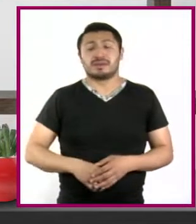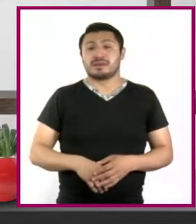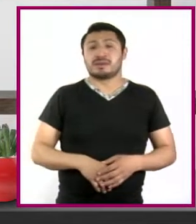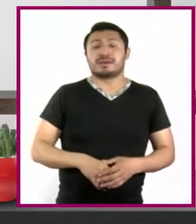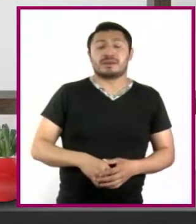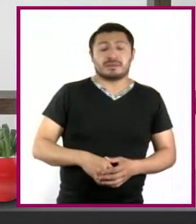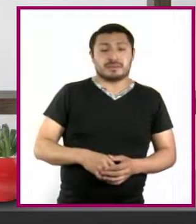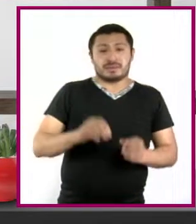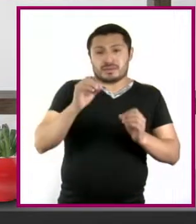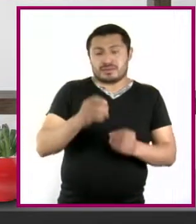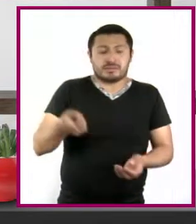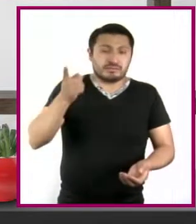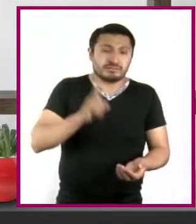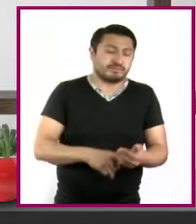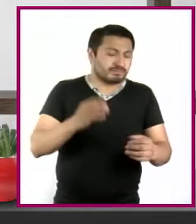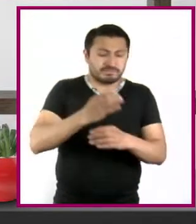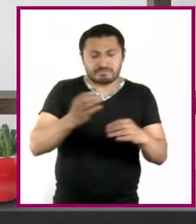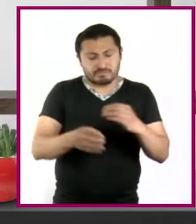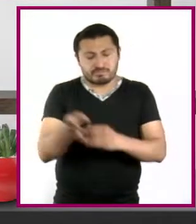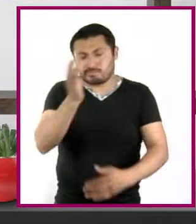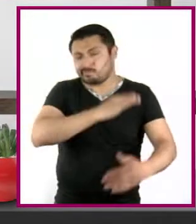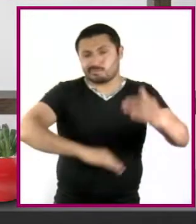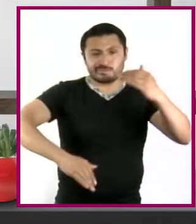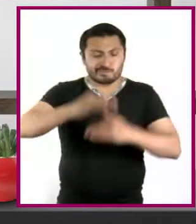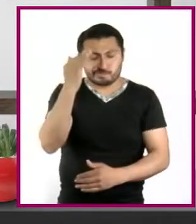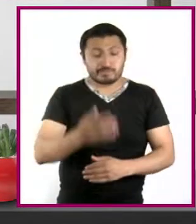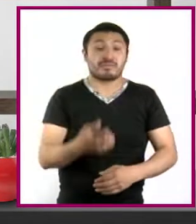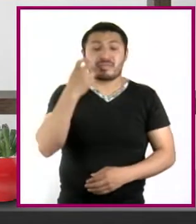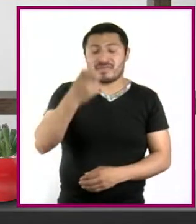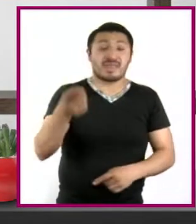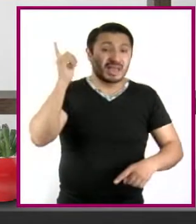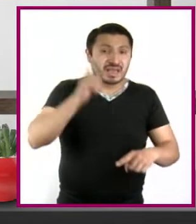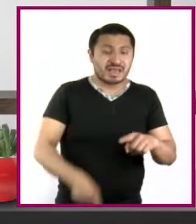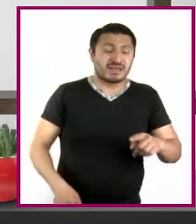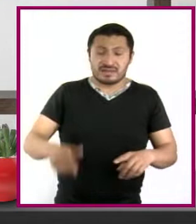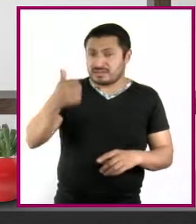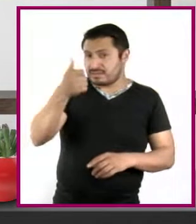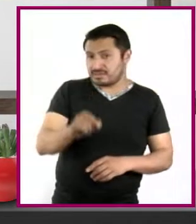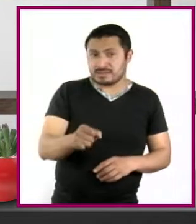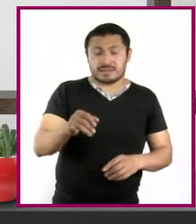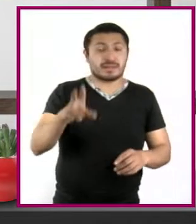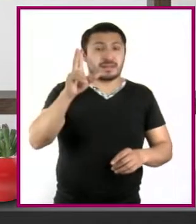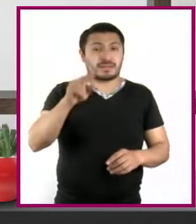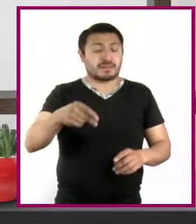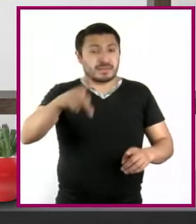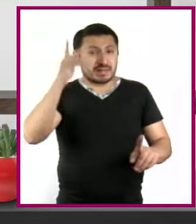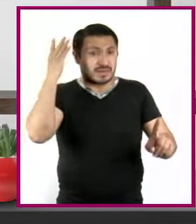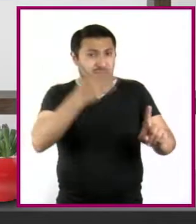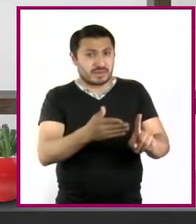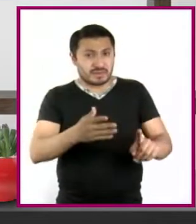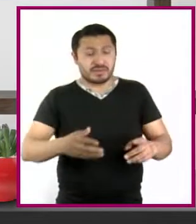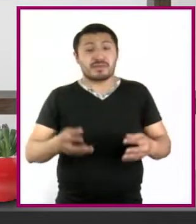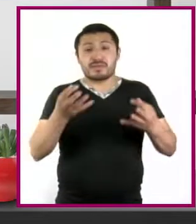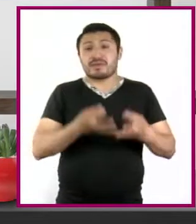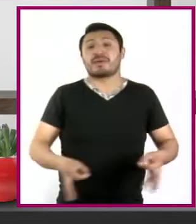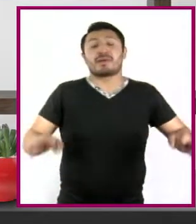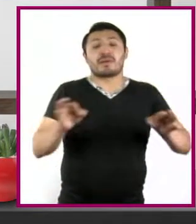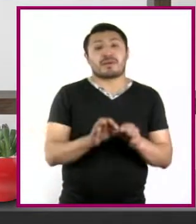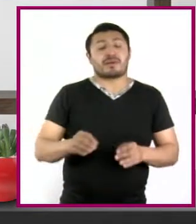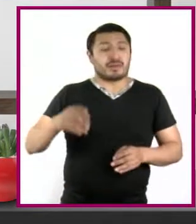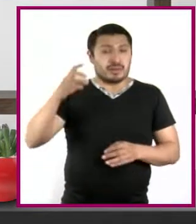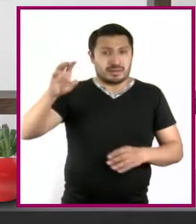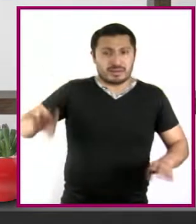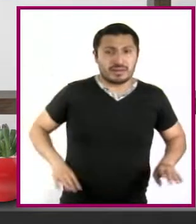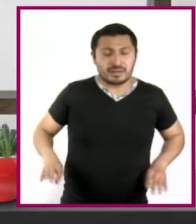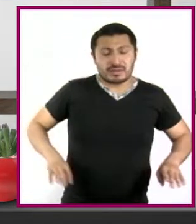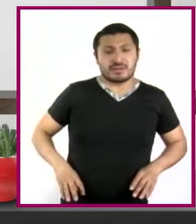víctima de procesos que la rebasan. Superar o por lo menos matizar estas tendencias sin perder de vista la enorme dinámica de Occidente es una